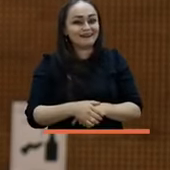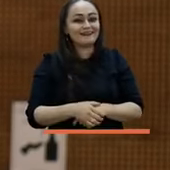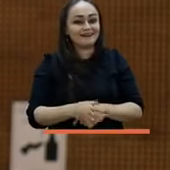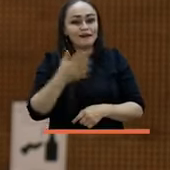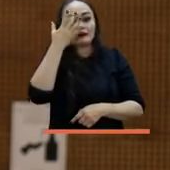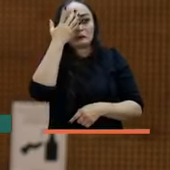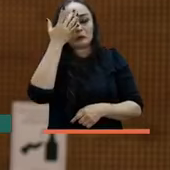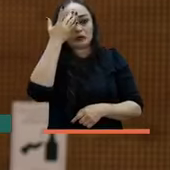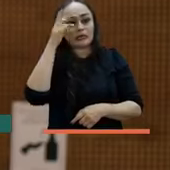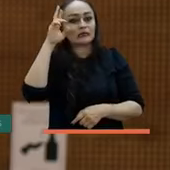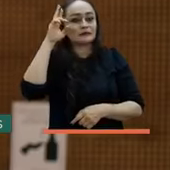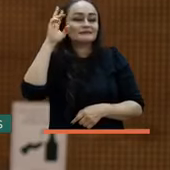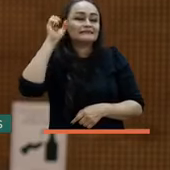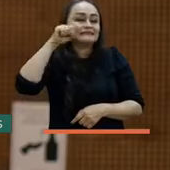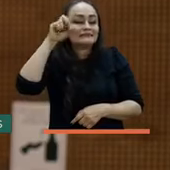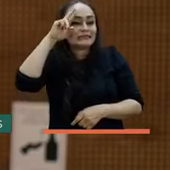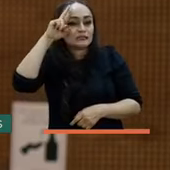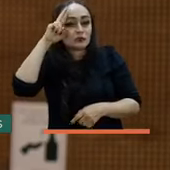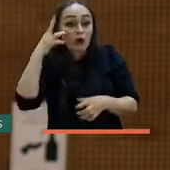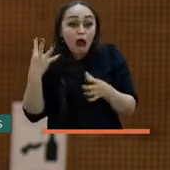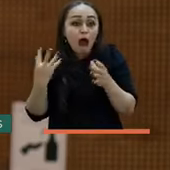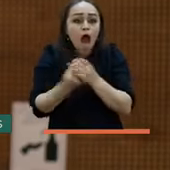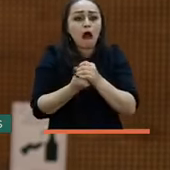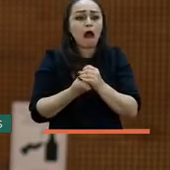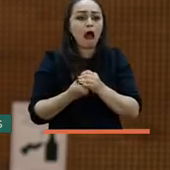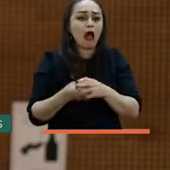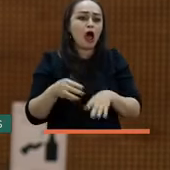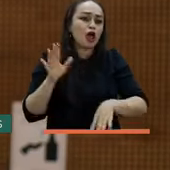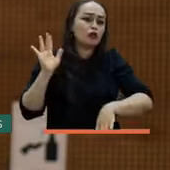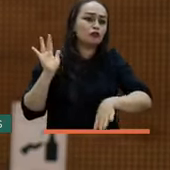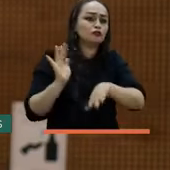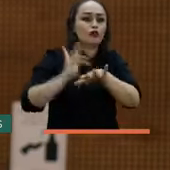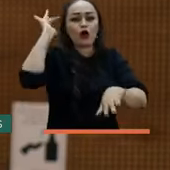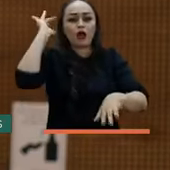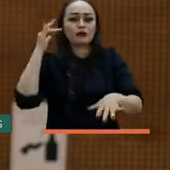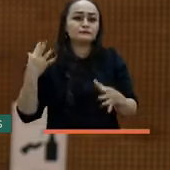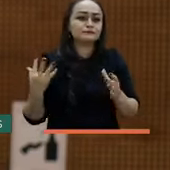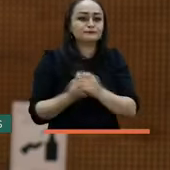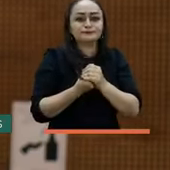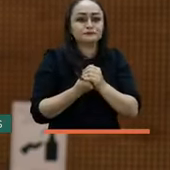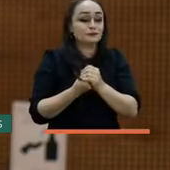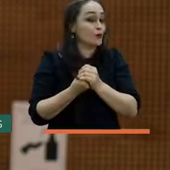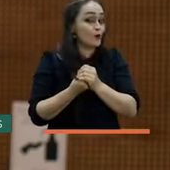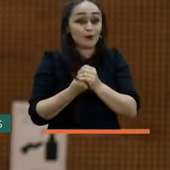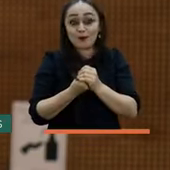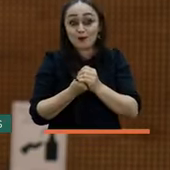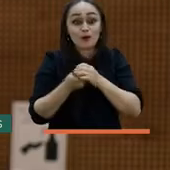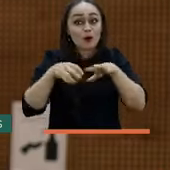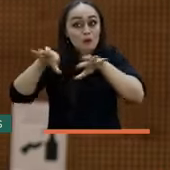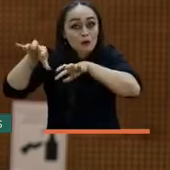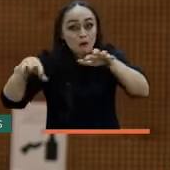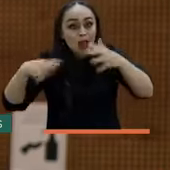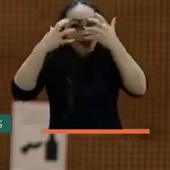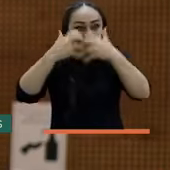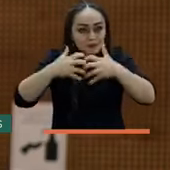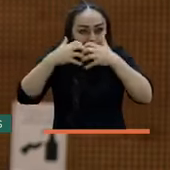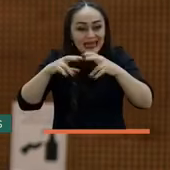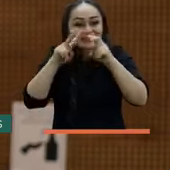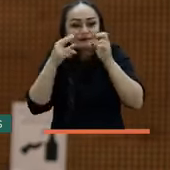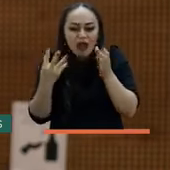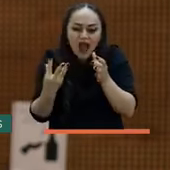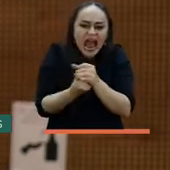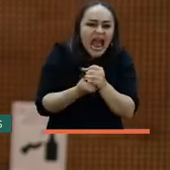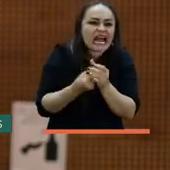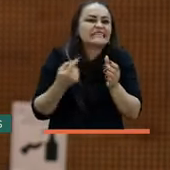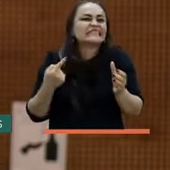ahorita no es incluir por incluir las empresas y los empresarios deben concientizarse qué es la inclusión y qué